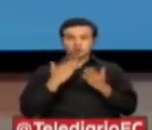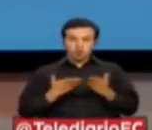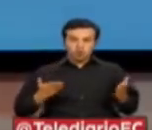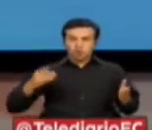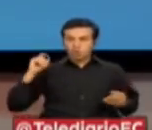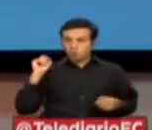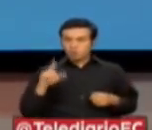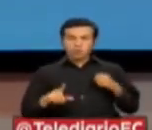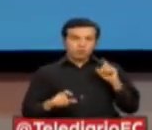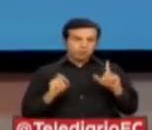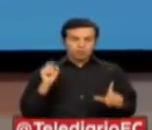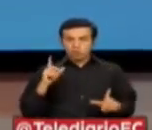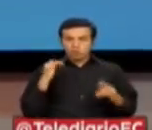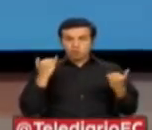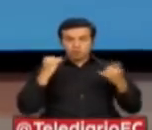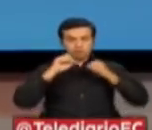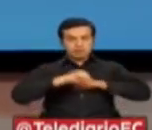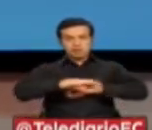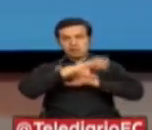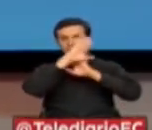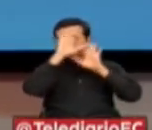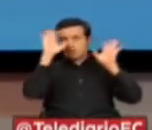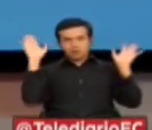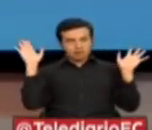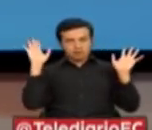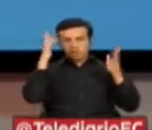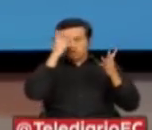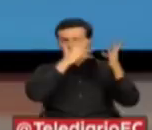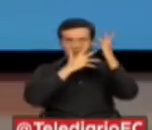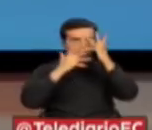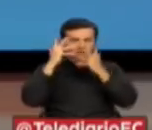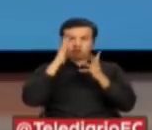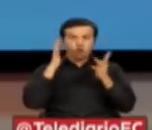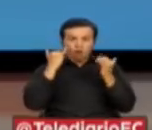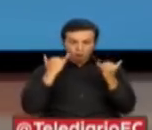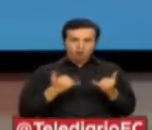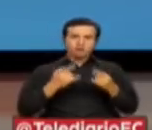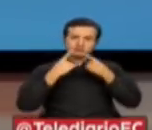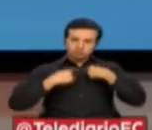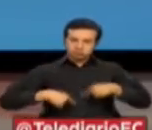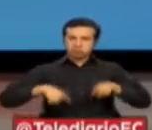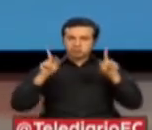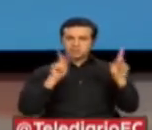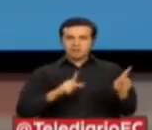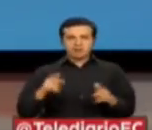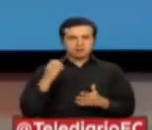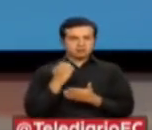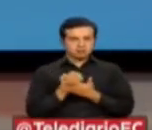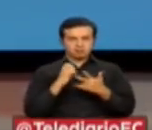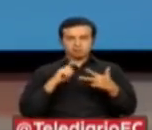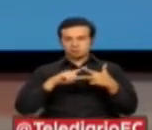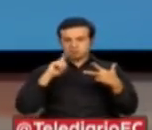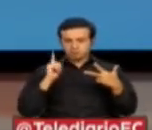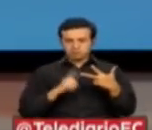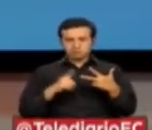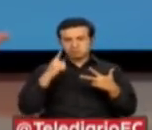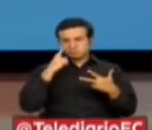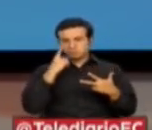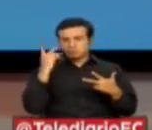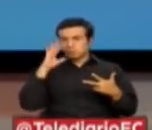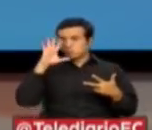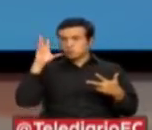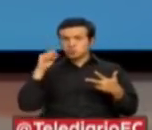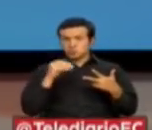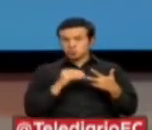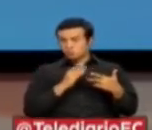paquetazo. Esto se aclara hoy, es decir, ya no cabe más la incertidumbre ni la especulación. Y un elemento que no es menor, alrededor de todo